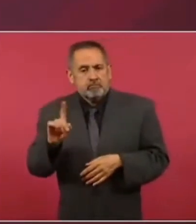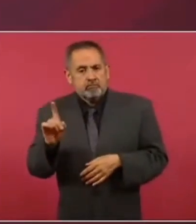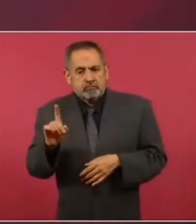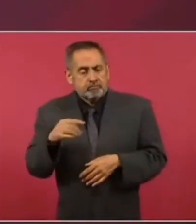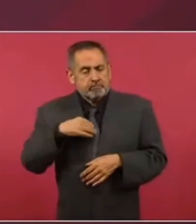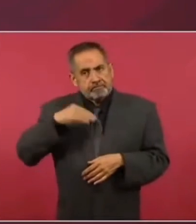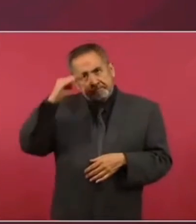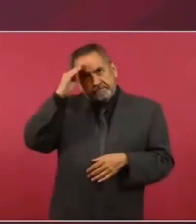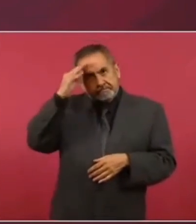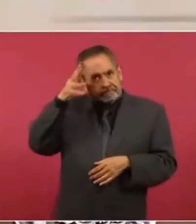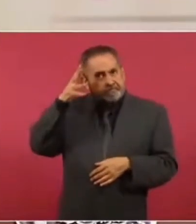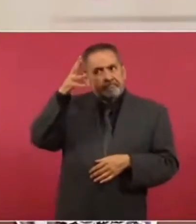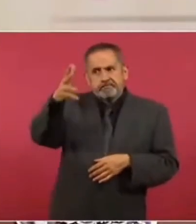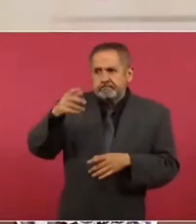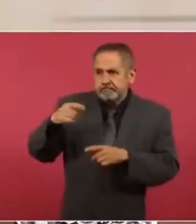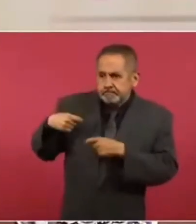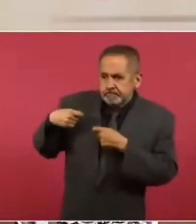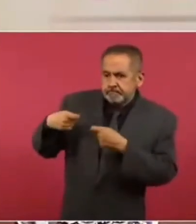nuevas generaciones,